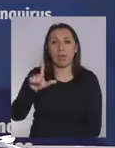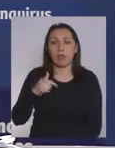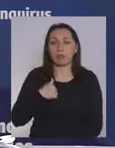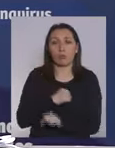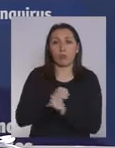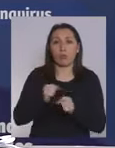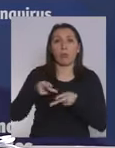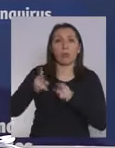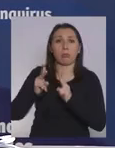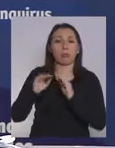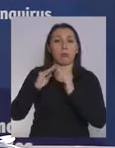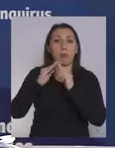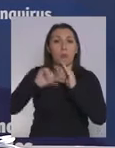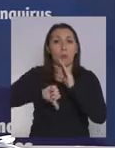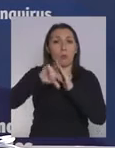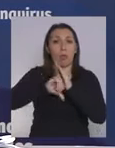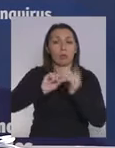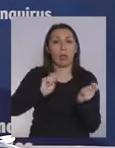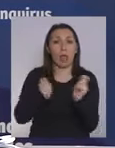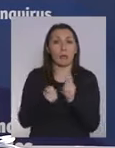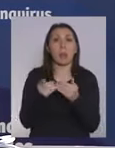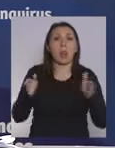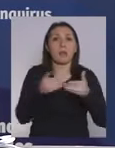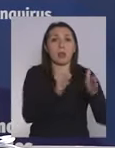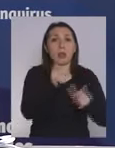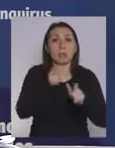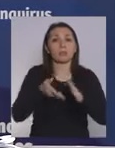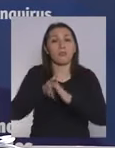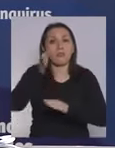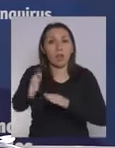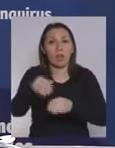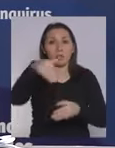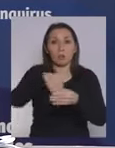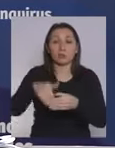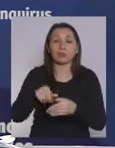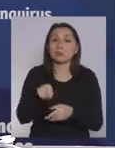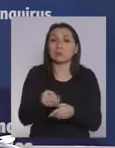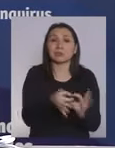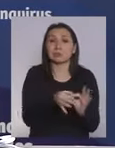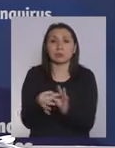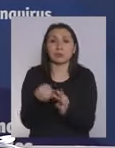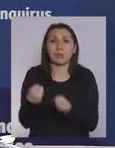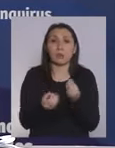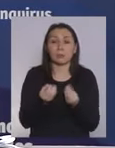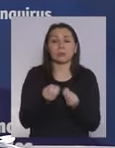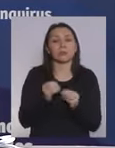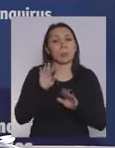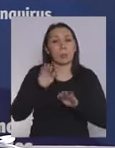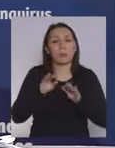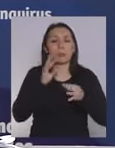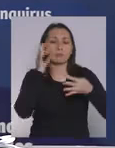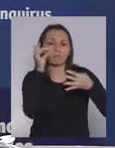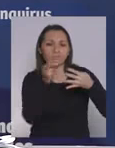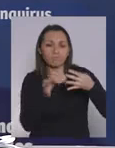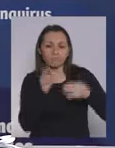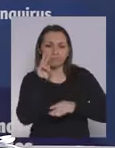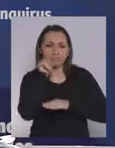levantar la cuarentena porque esa medida se toma en base a criterios